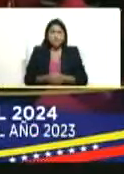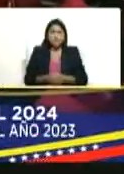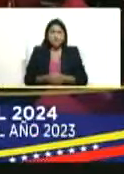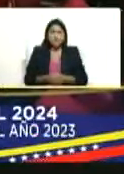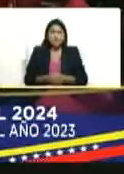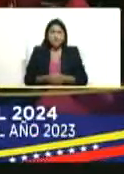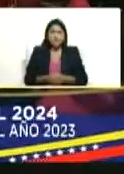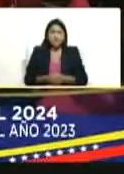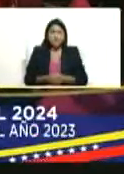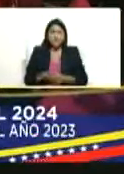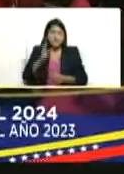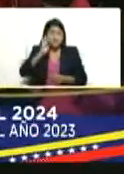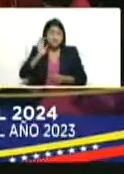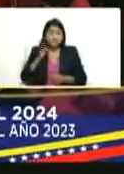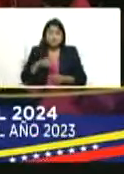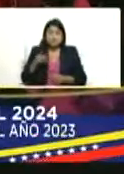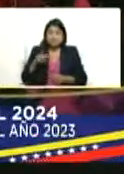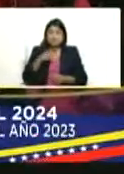inauditas.